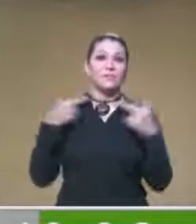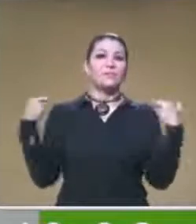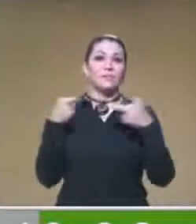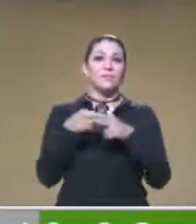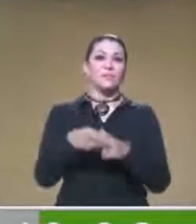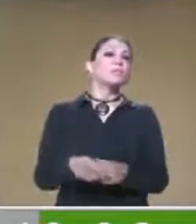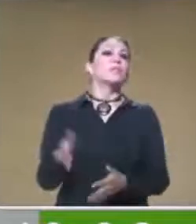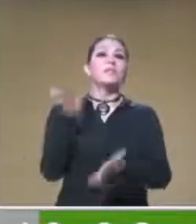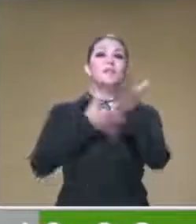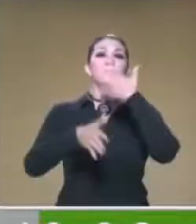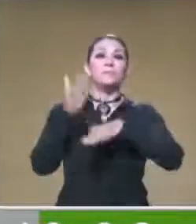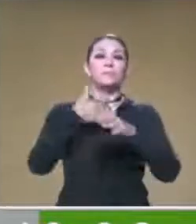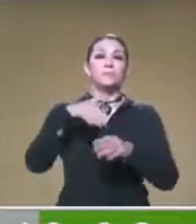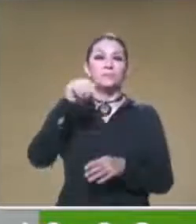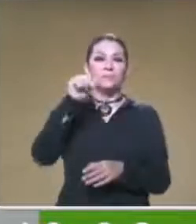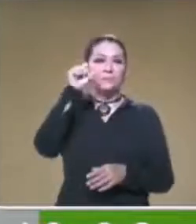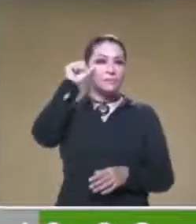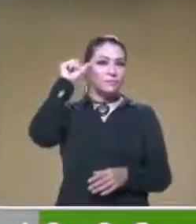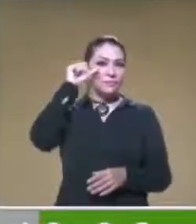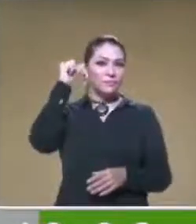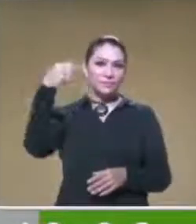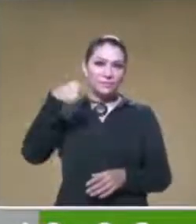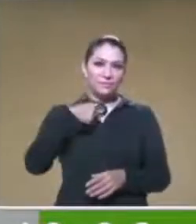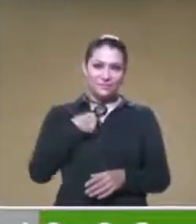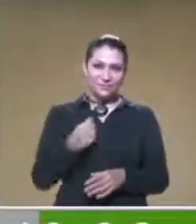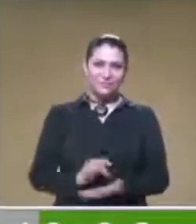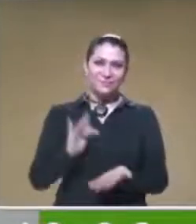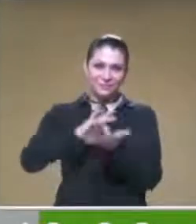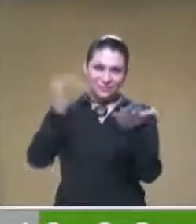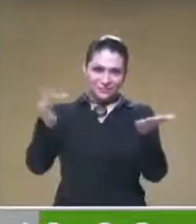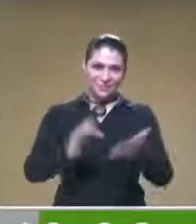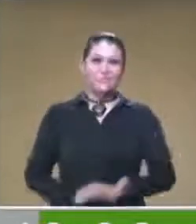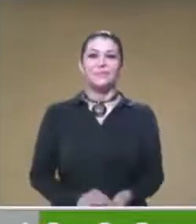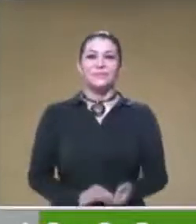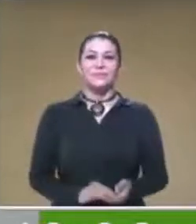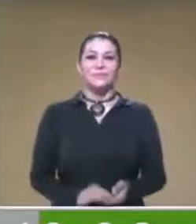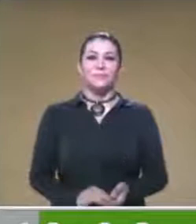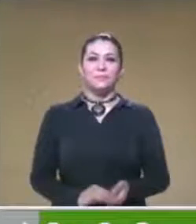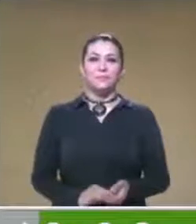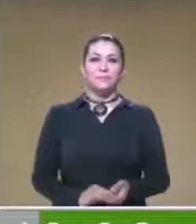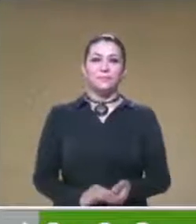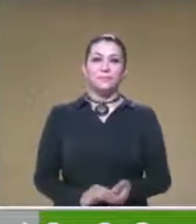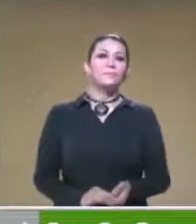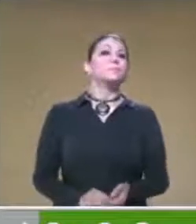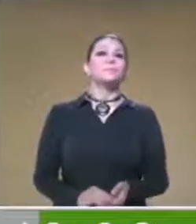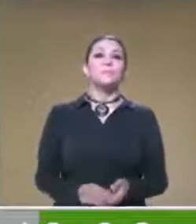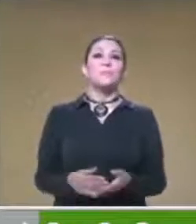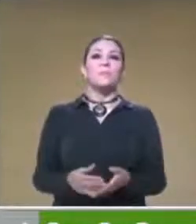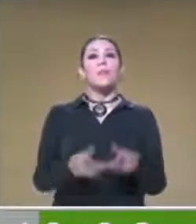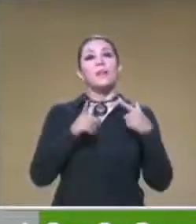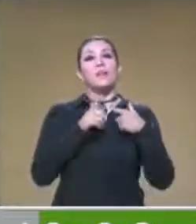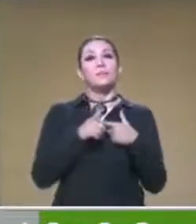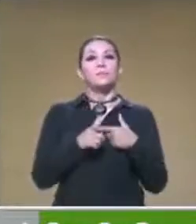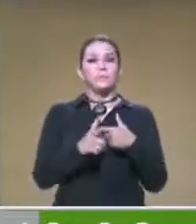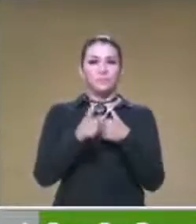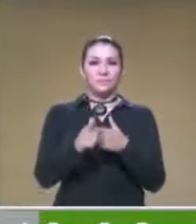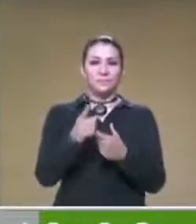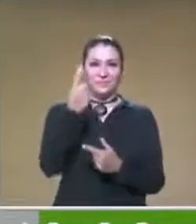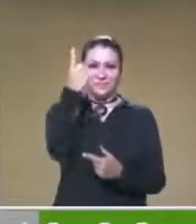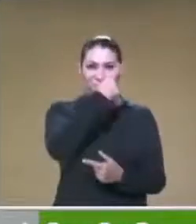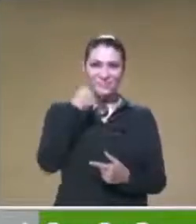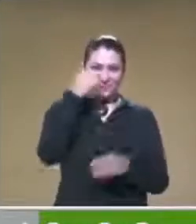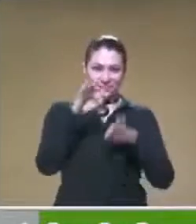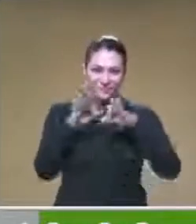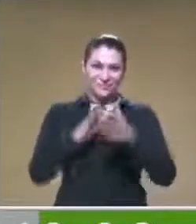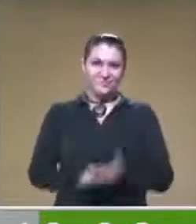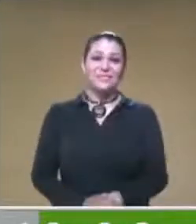maestra Adriana Valerio. Ella es la intérprete de lengua de señas mexicana que estará con nosotros en el transcurso de la siguiente hora. Así es que, ¿qué les